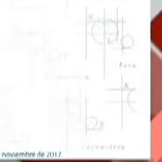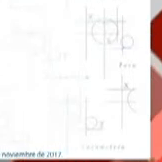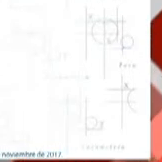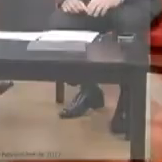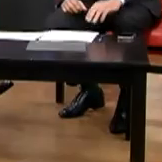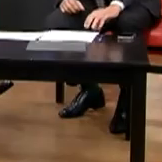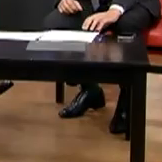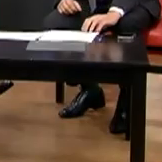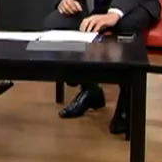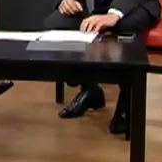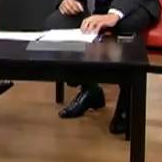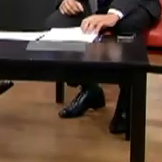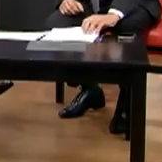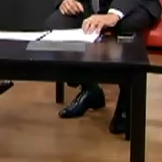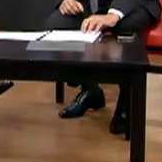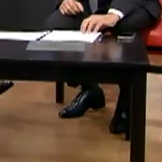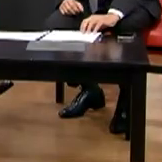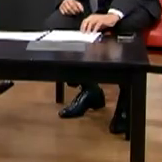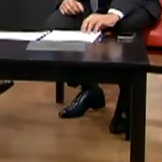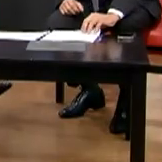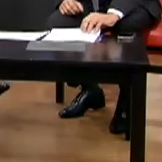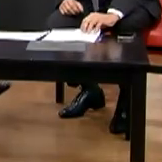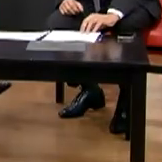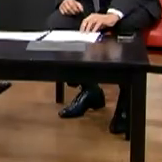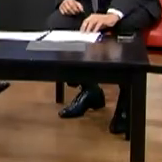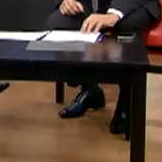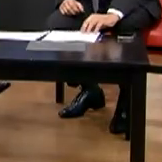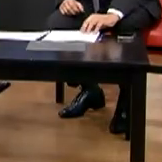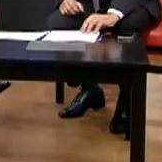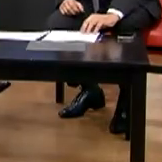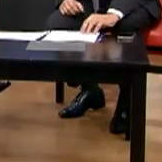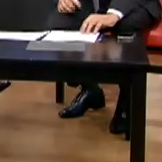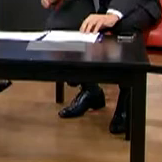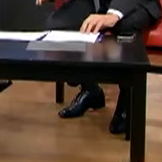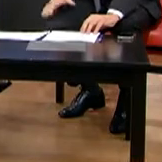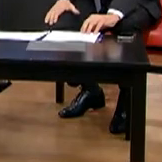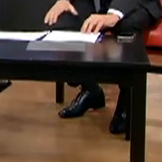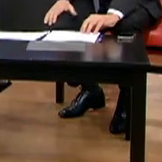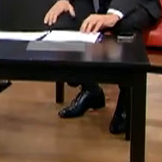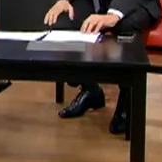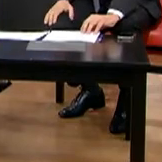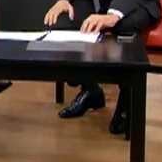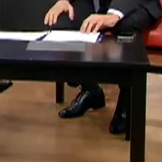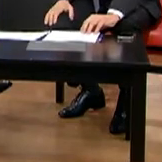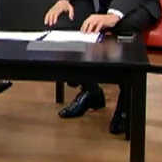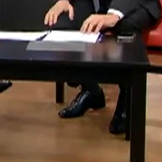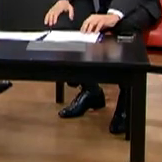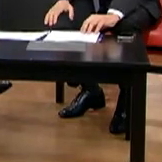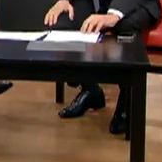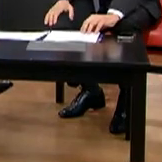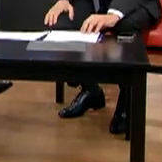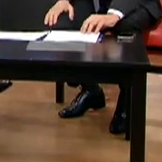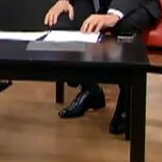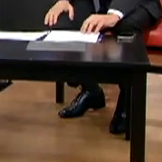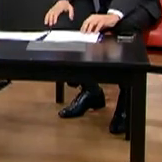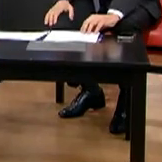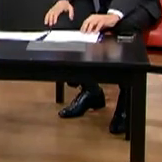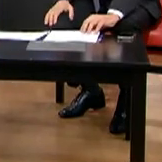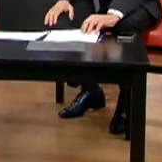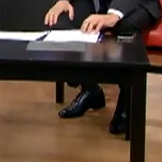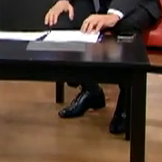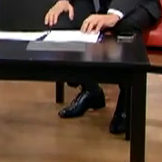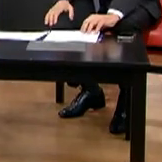y creo que esto no hay diferencia en ninguna serie. Pues muy interesante. Morena. ¿Cuándo podemos conocer la siguiente?